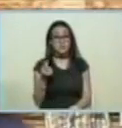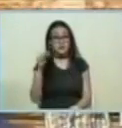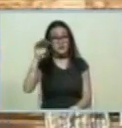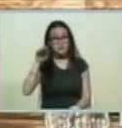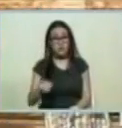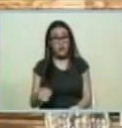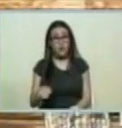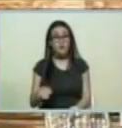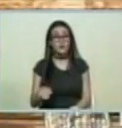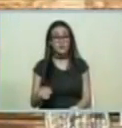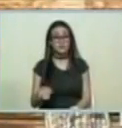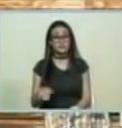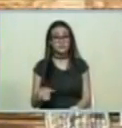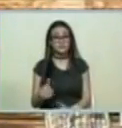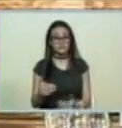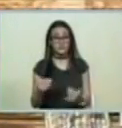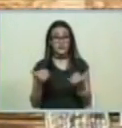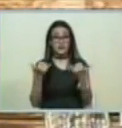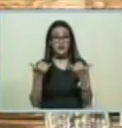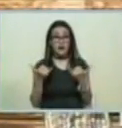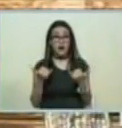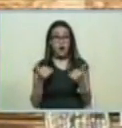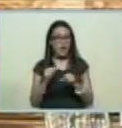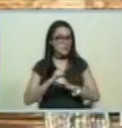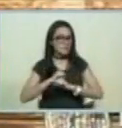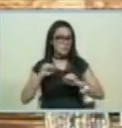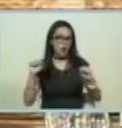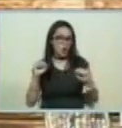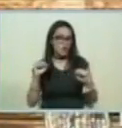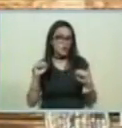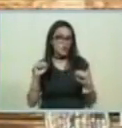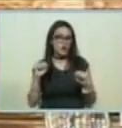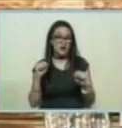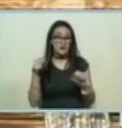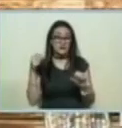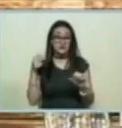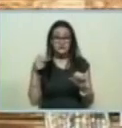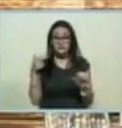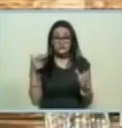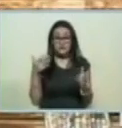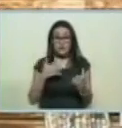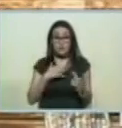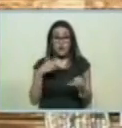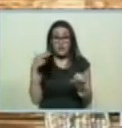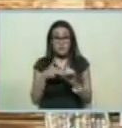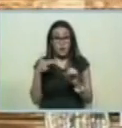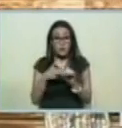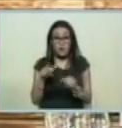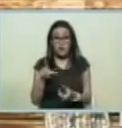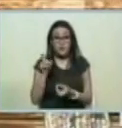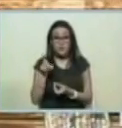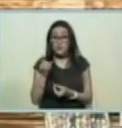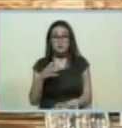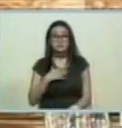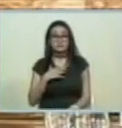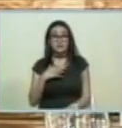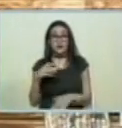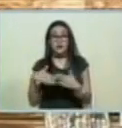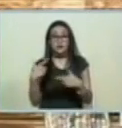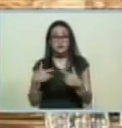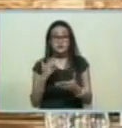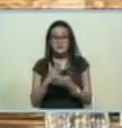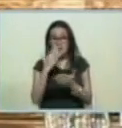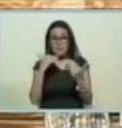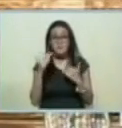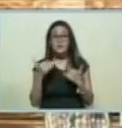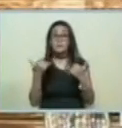ya definitivo colapso del sistema del rentismo petrolero, ha sido afectada. Pero el carné